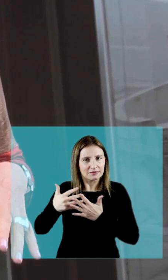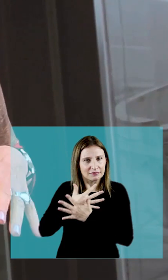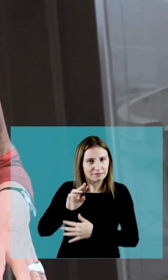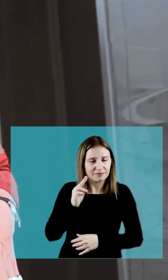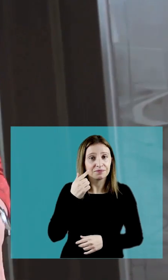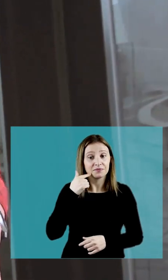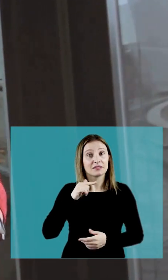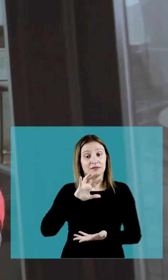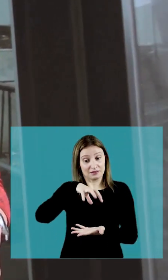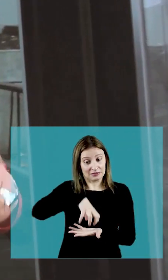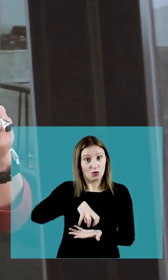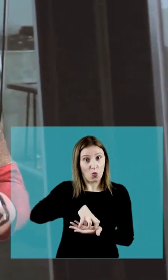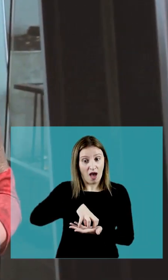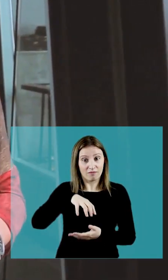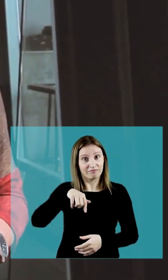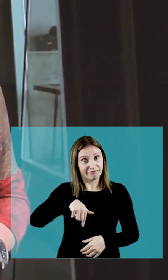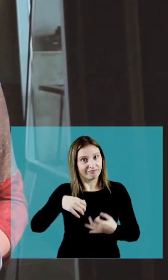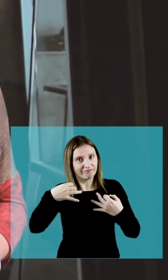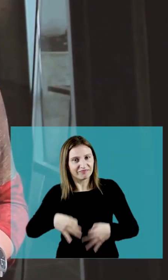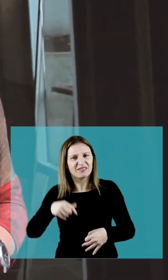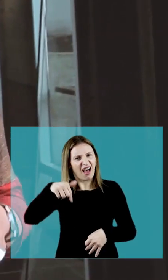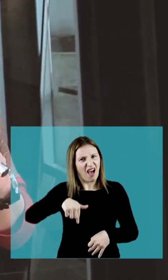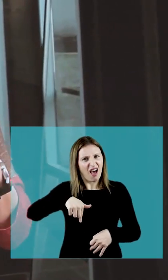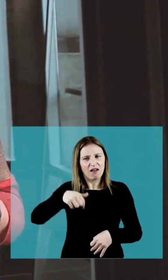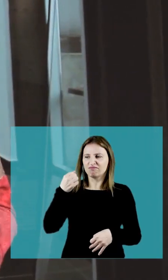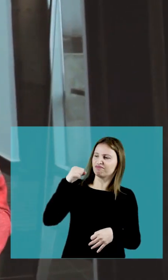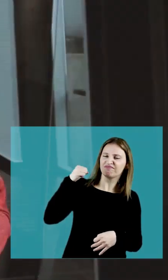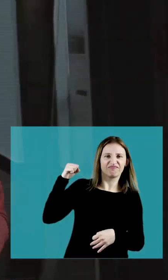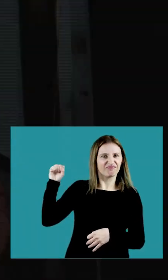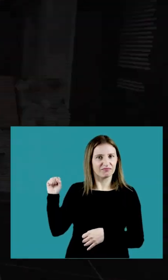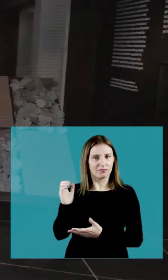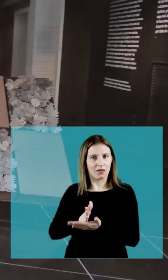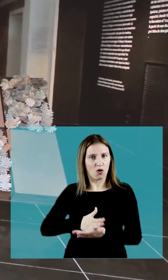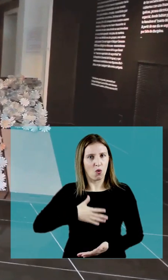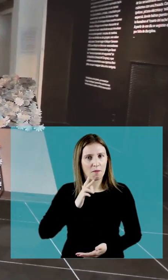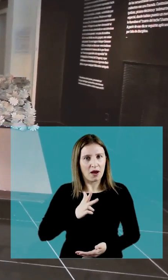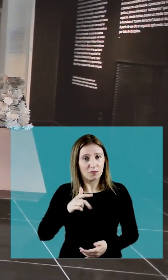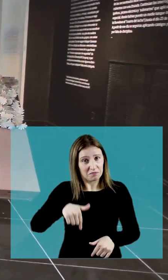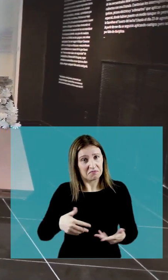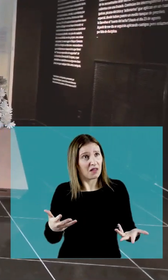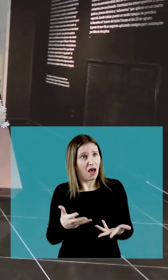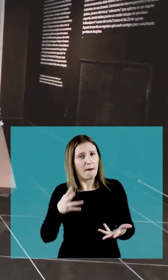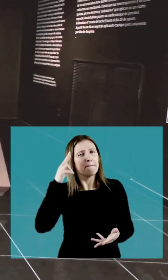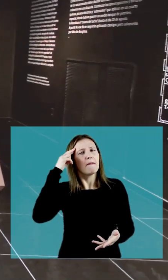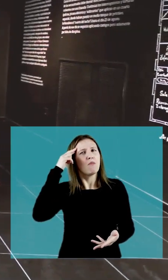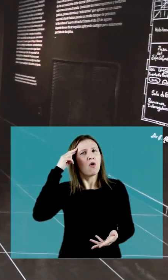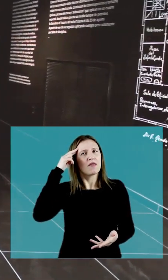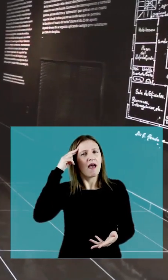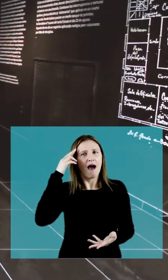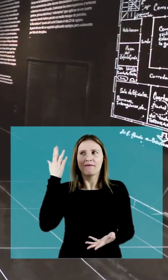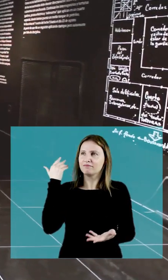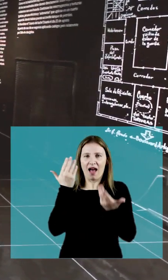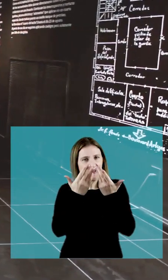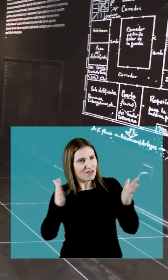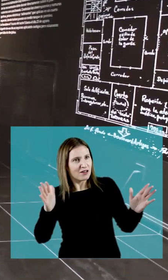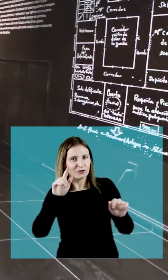Esta casa cumple con esos requisitos. Aquí se violaron los derechos humanos y hoy se ejerce la memoria y es un lugar abierto